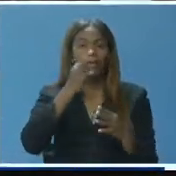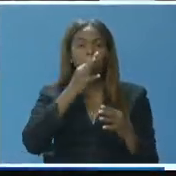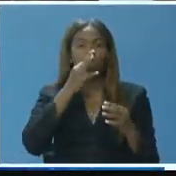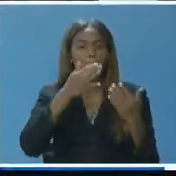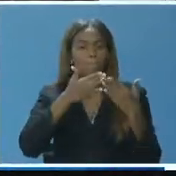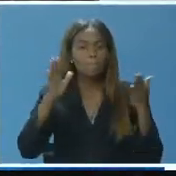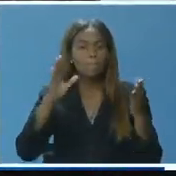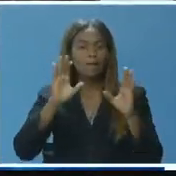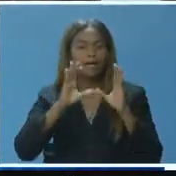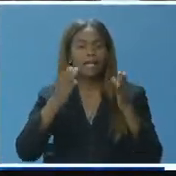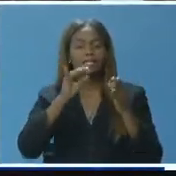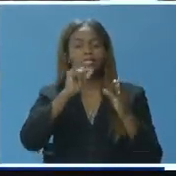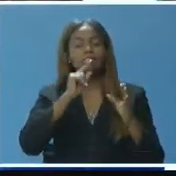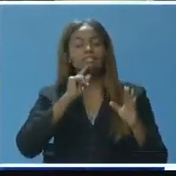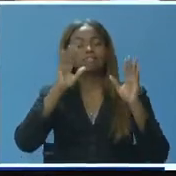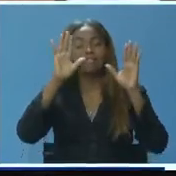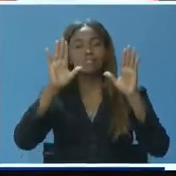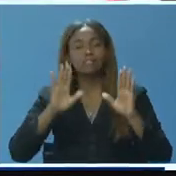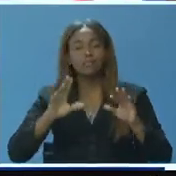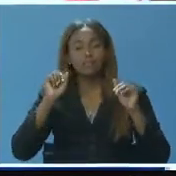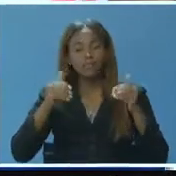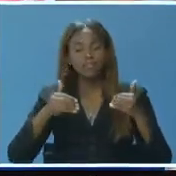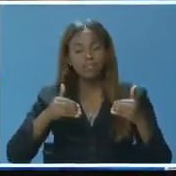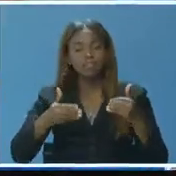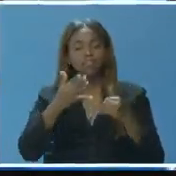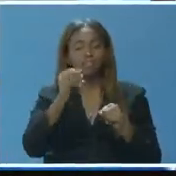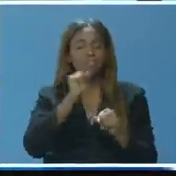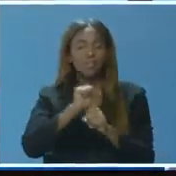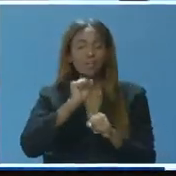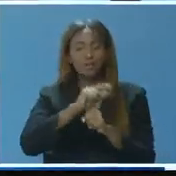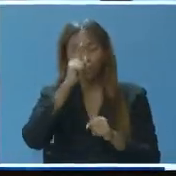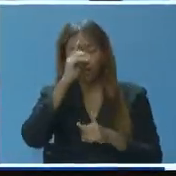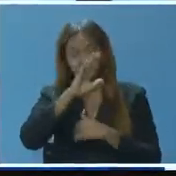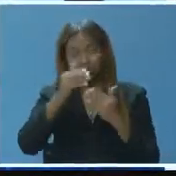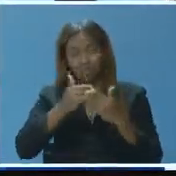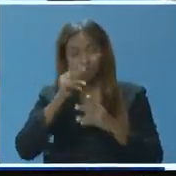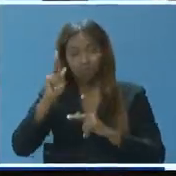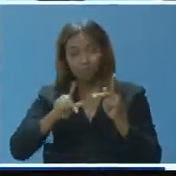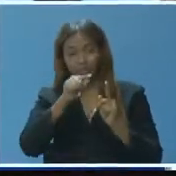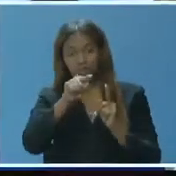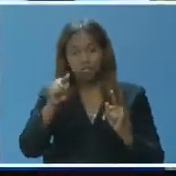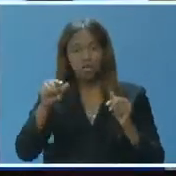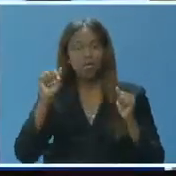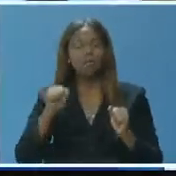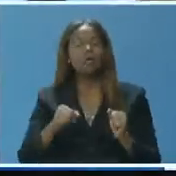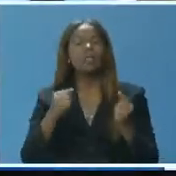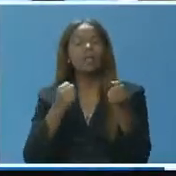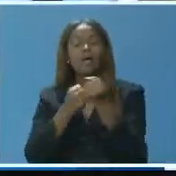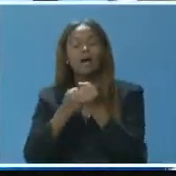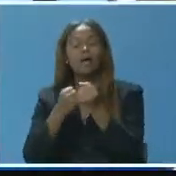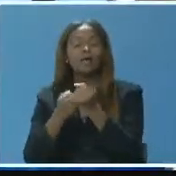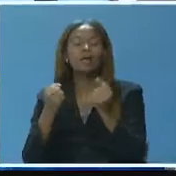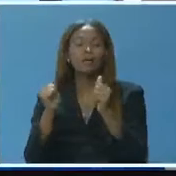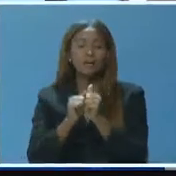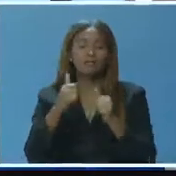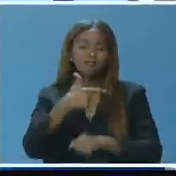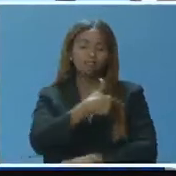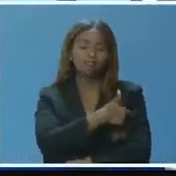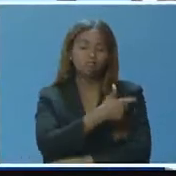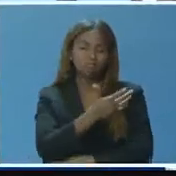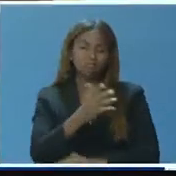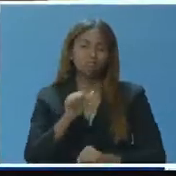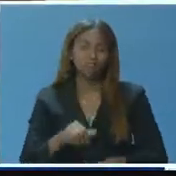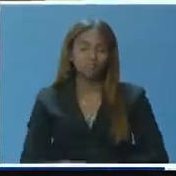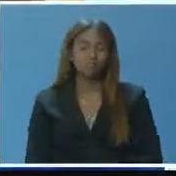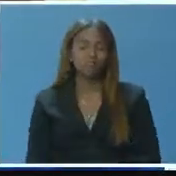es de manera excelente que se haga este tipo de jornada para que todo el personal sea cubierto con las vacunas